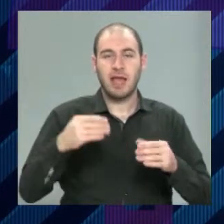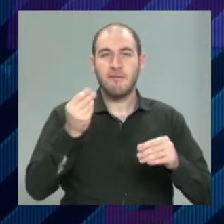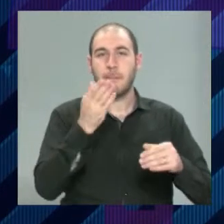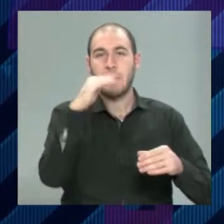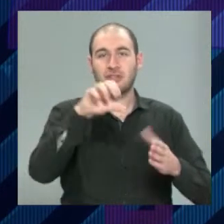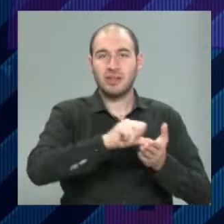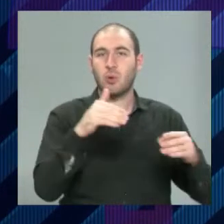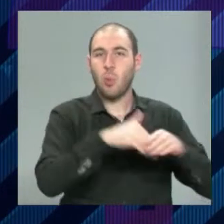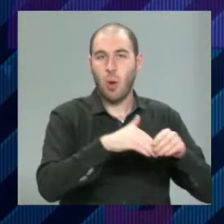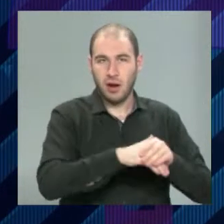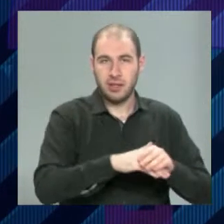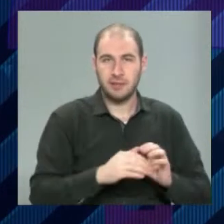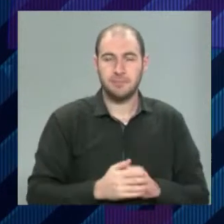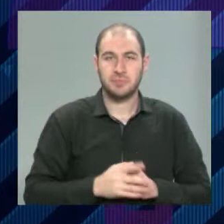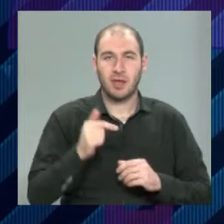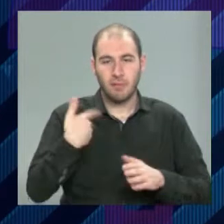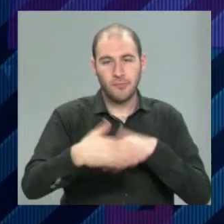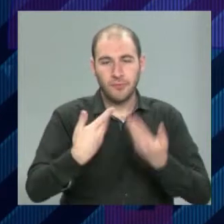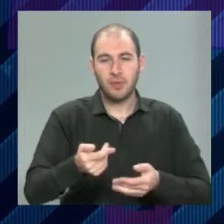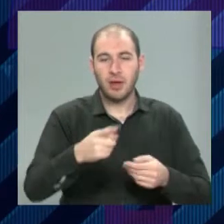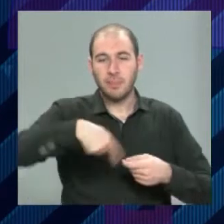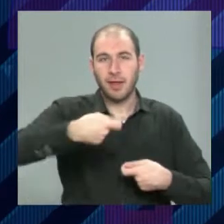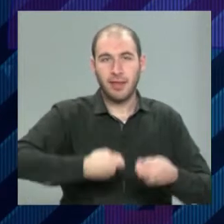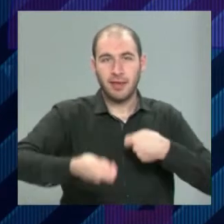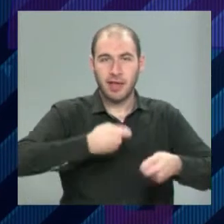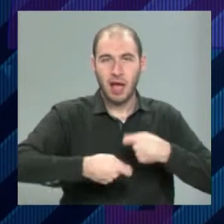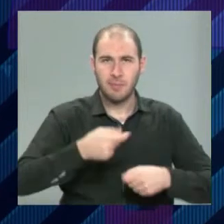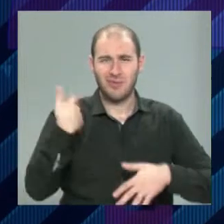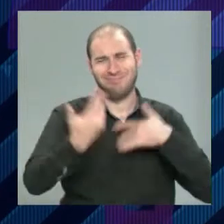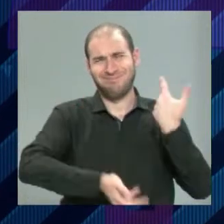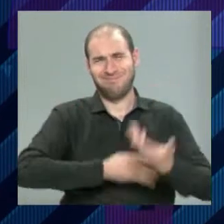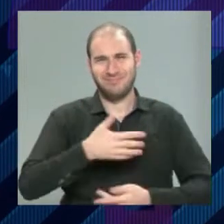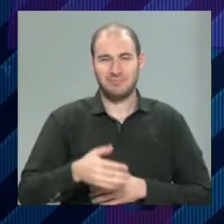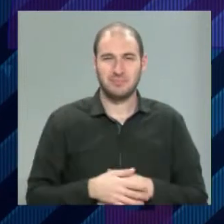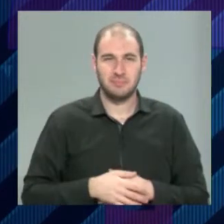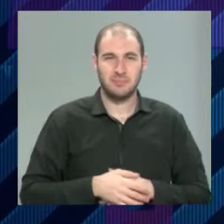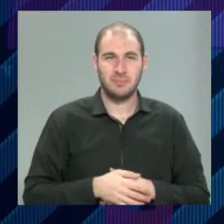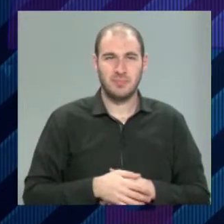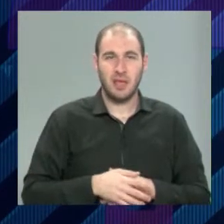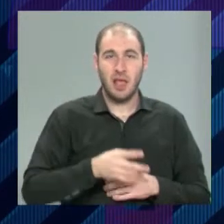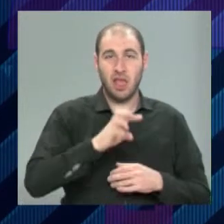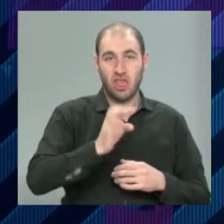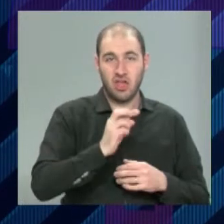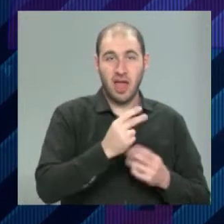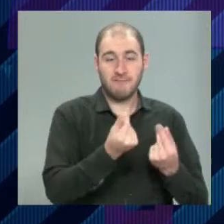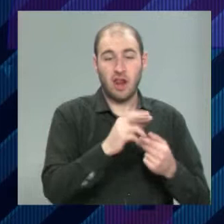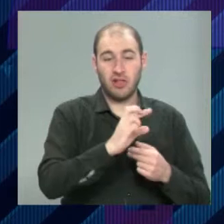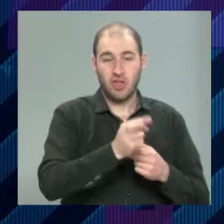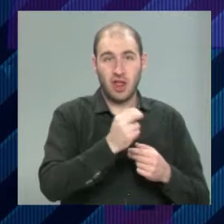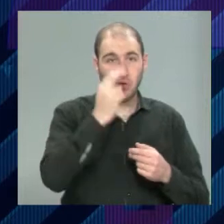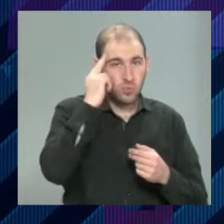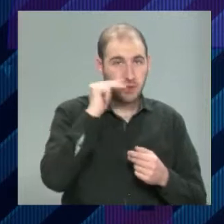del Banco Central caracterizaron la dinámica de un mercado cambiario convulsionado que llevó el valor del dólar